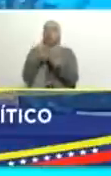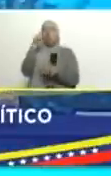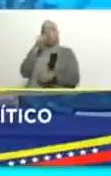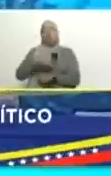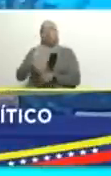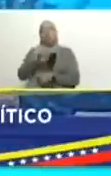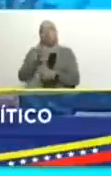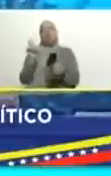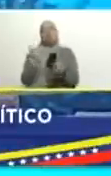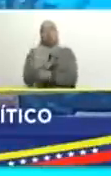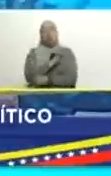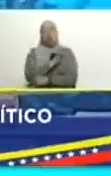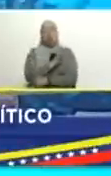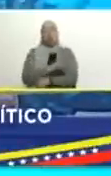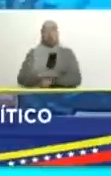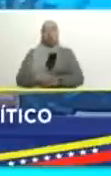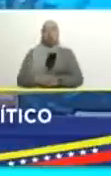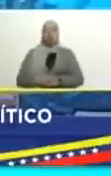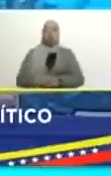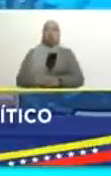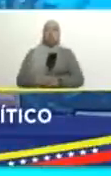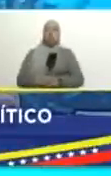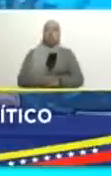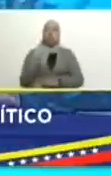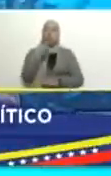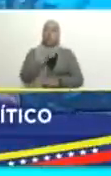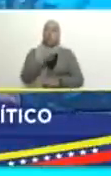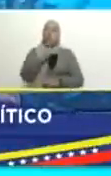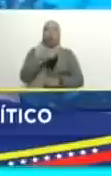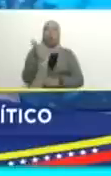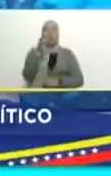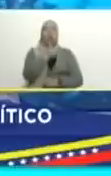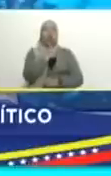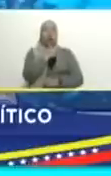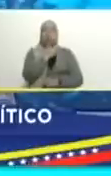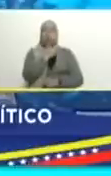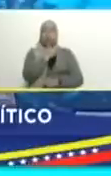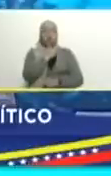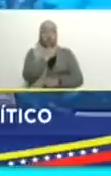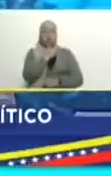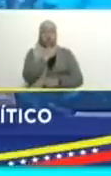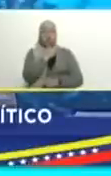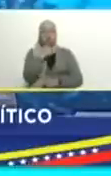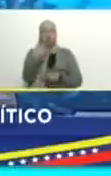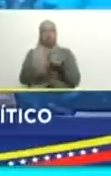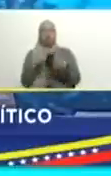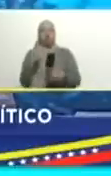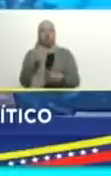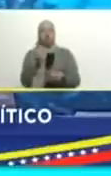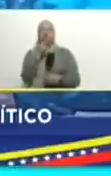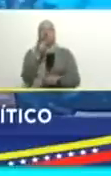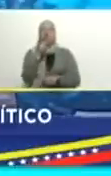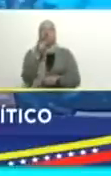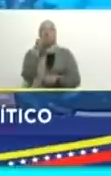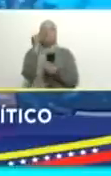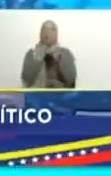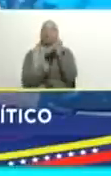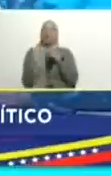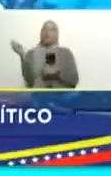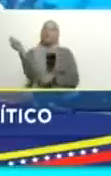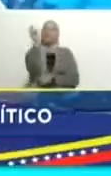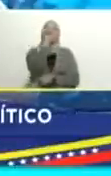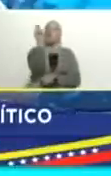polarización violenta, de intolerancia que se ha pretendido inocular en los últimos